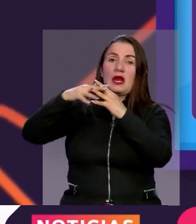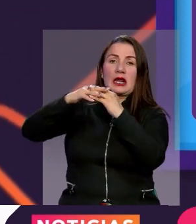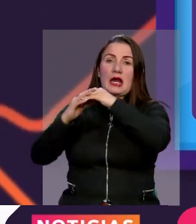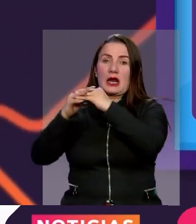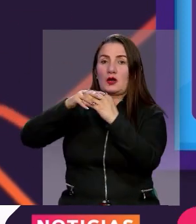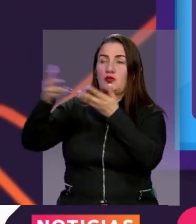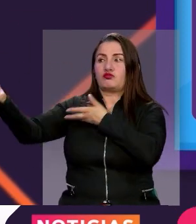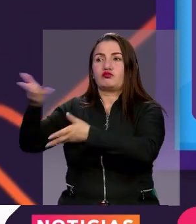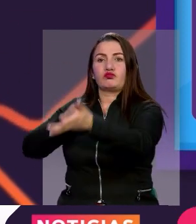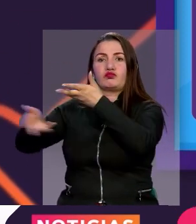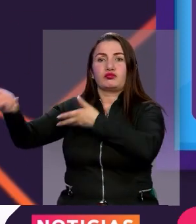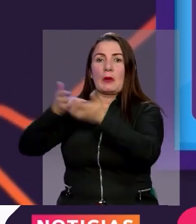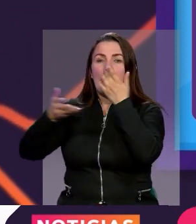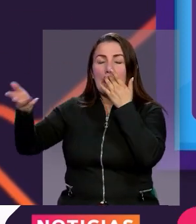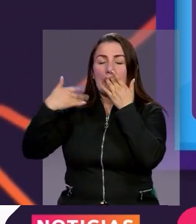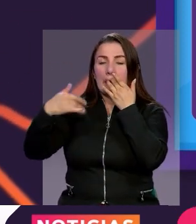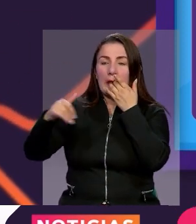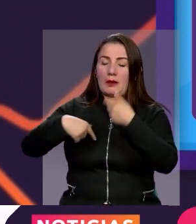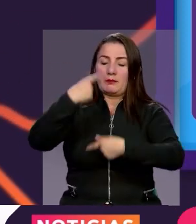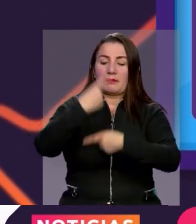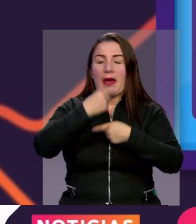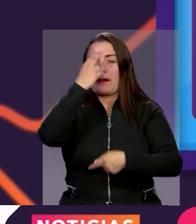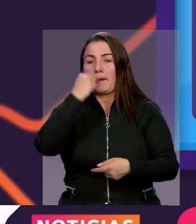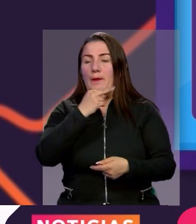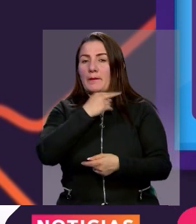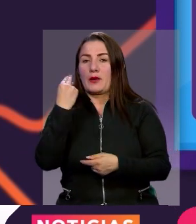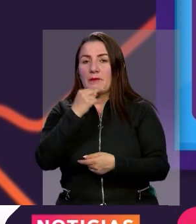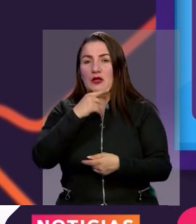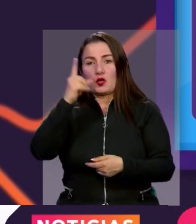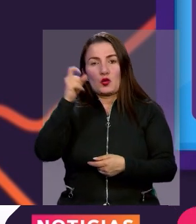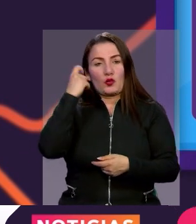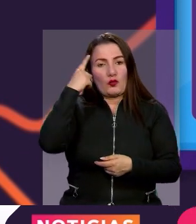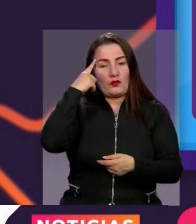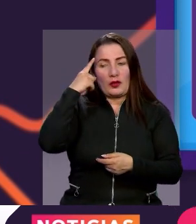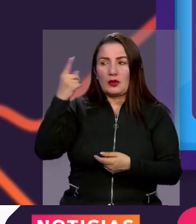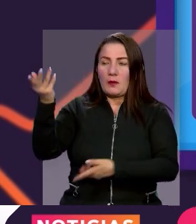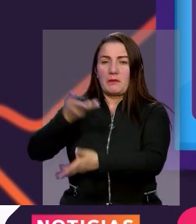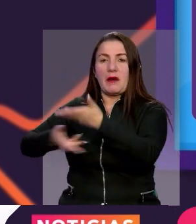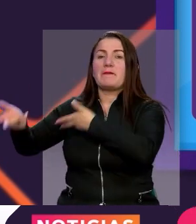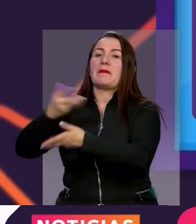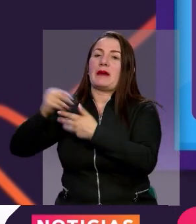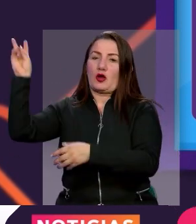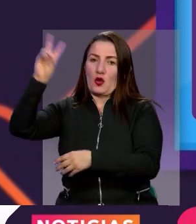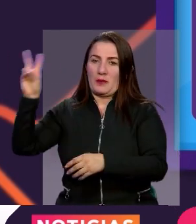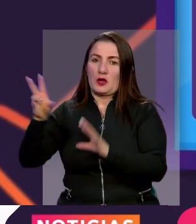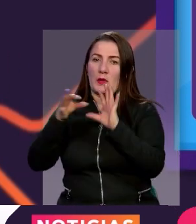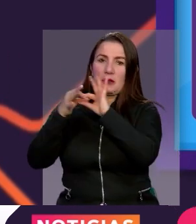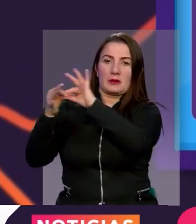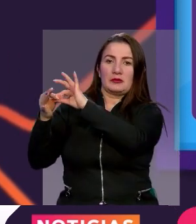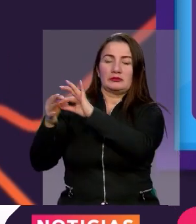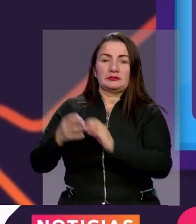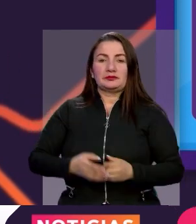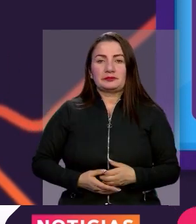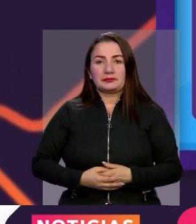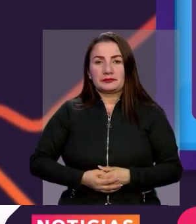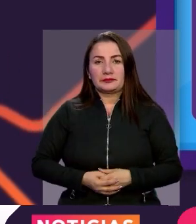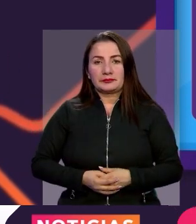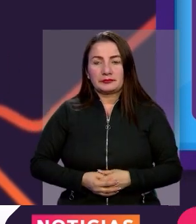nuestros países confirmamos el compromiso del gobierno por restablecer las relaciones de hermandad